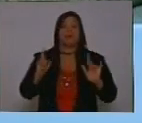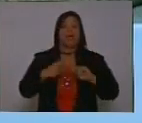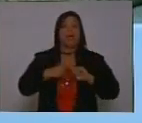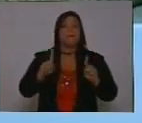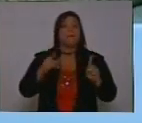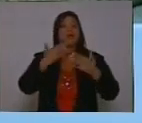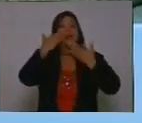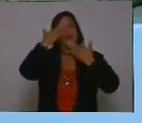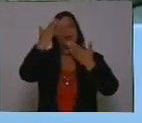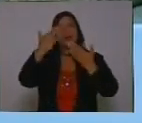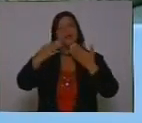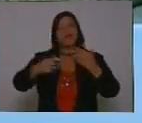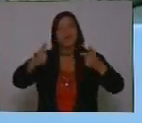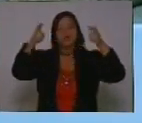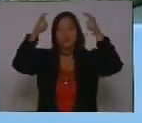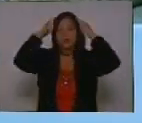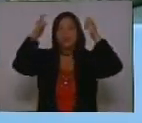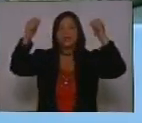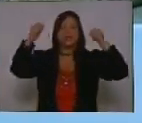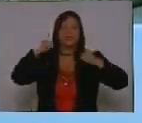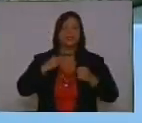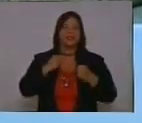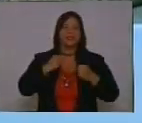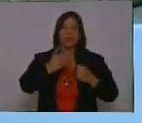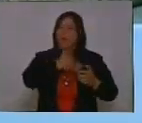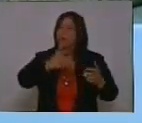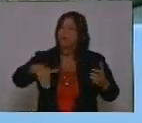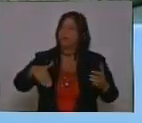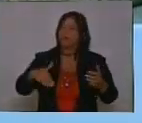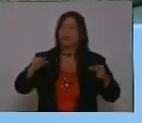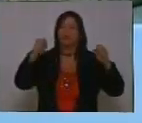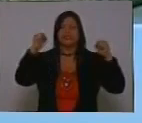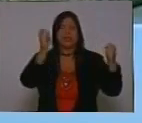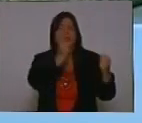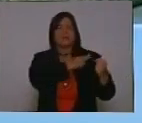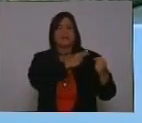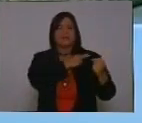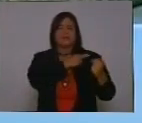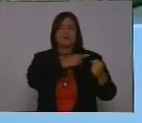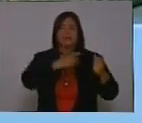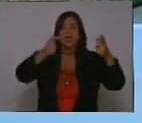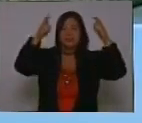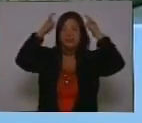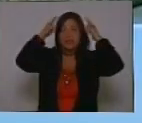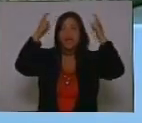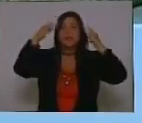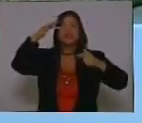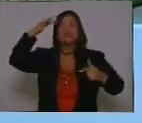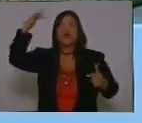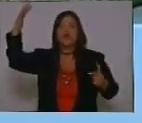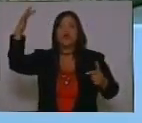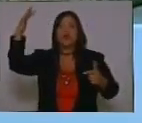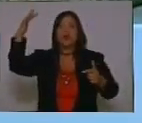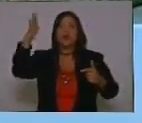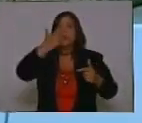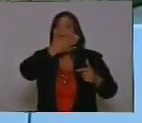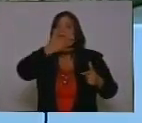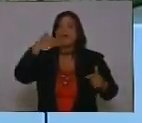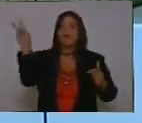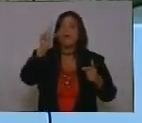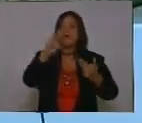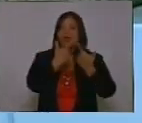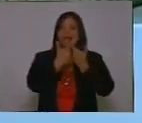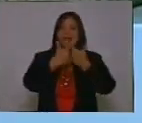gracias a ese comandante Chávez, gracias a que ese comandante soñó por una Venezuela